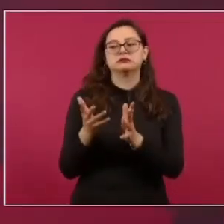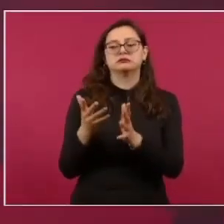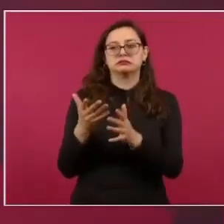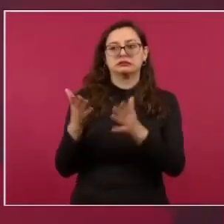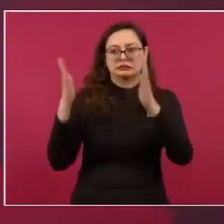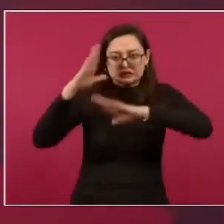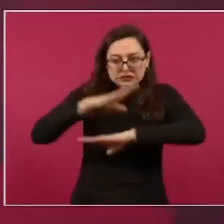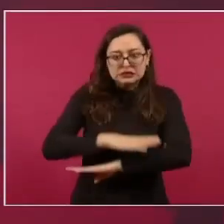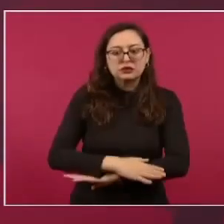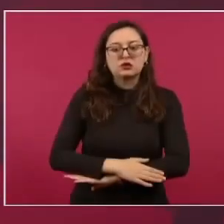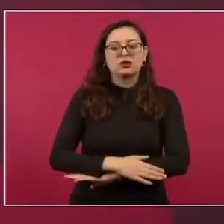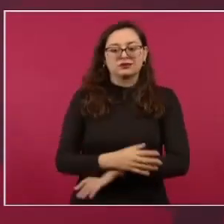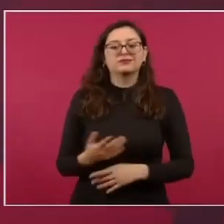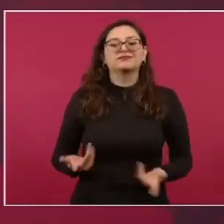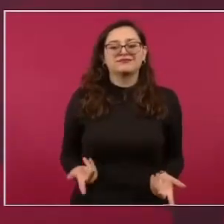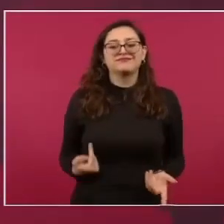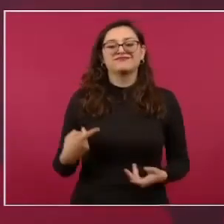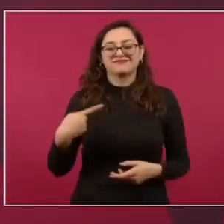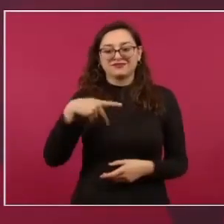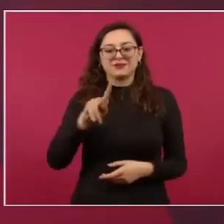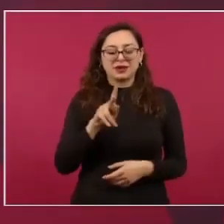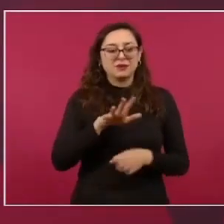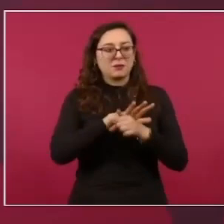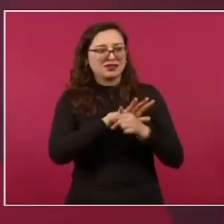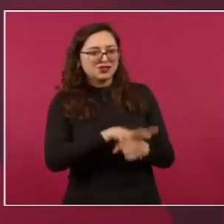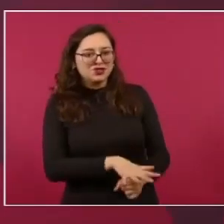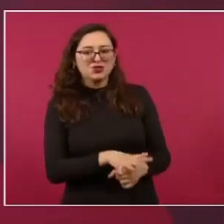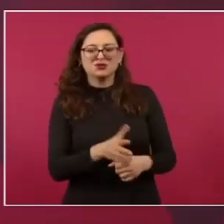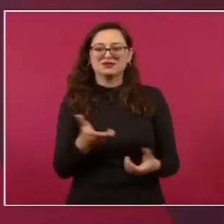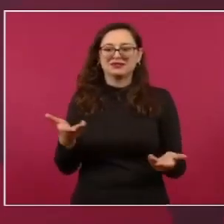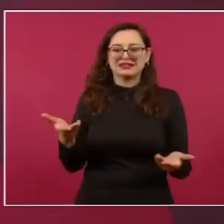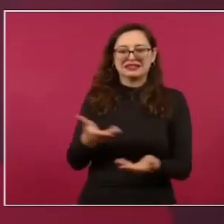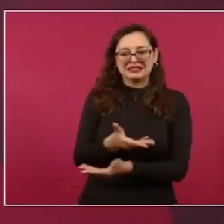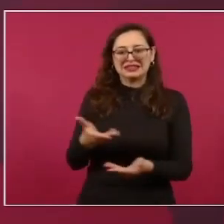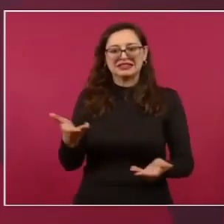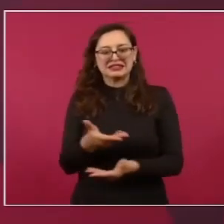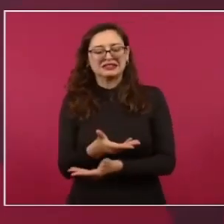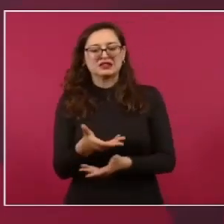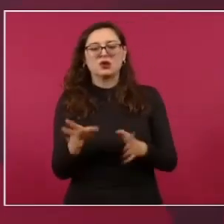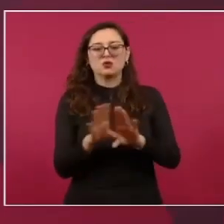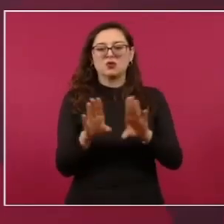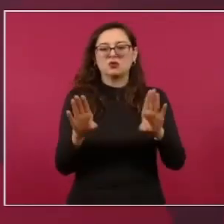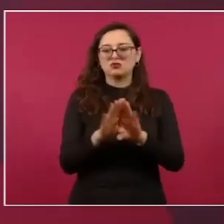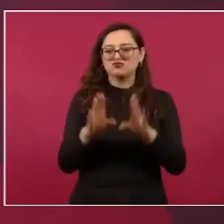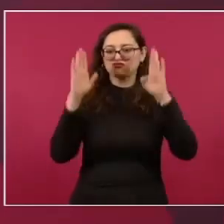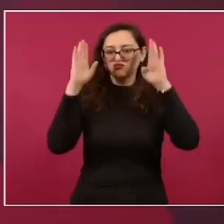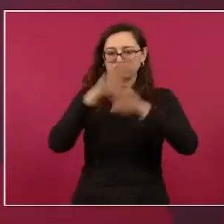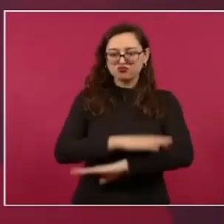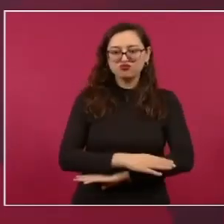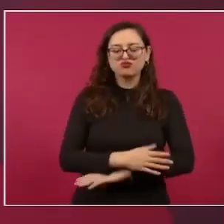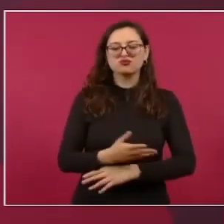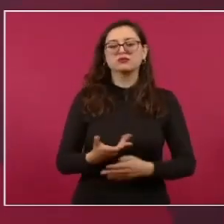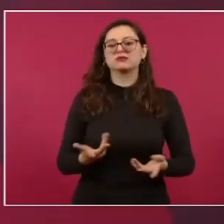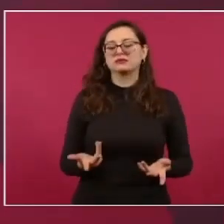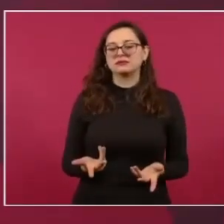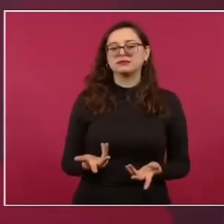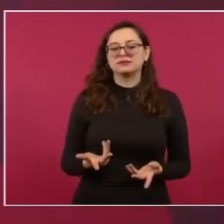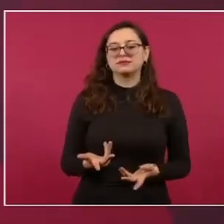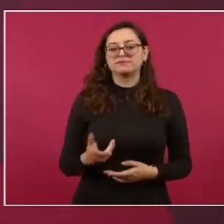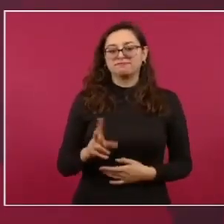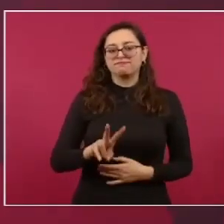estas pues presiones para poder llegar a una conciliación. Como bien señala el